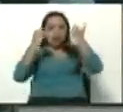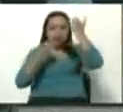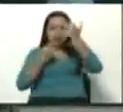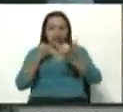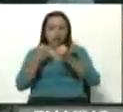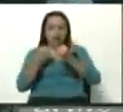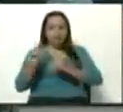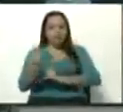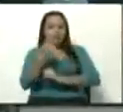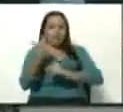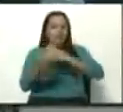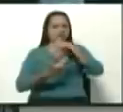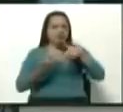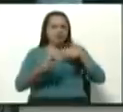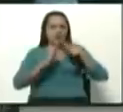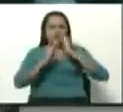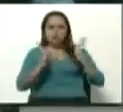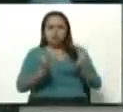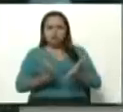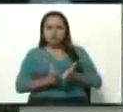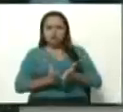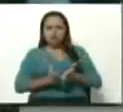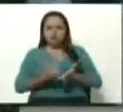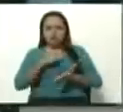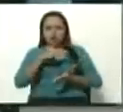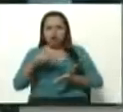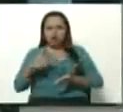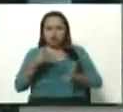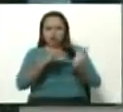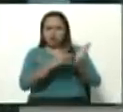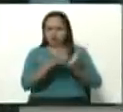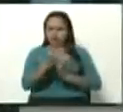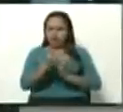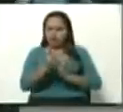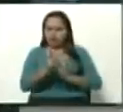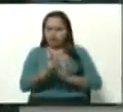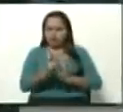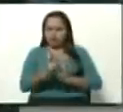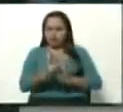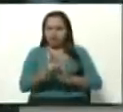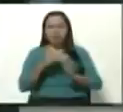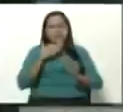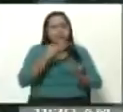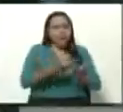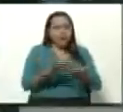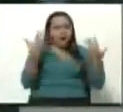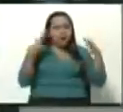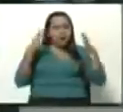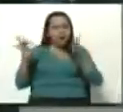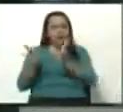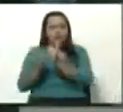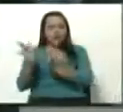primer revolucionario del mundo, nuestro Señor Jesucristo. Para él pido un aplauso.